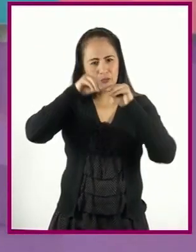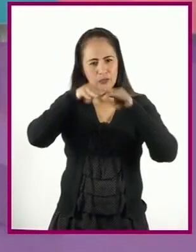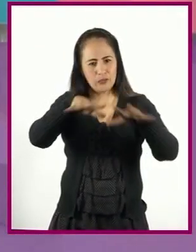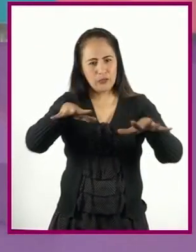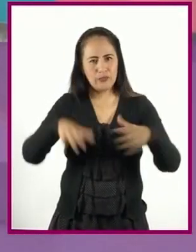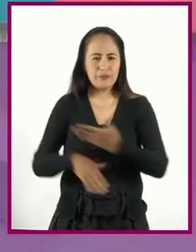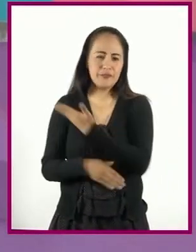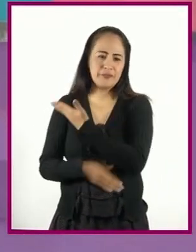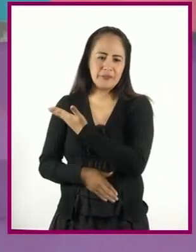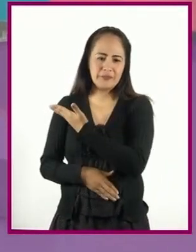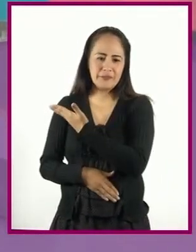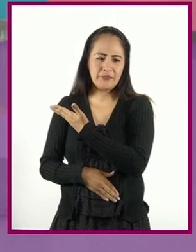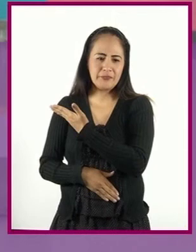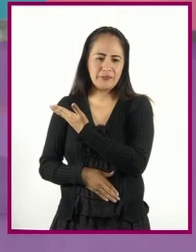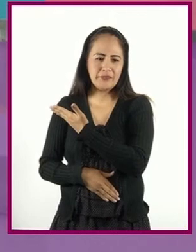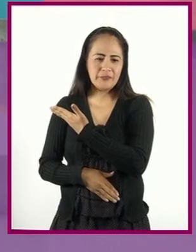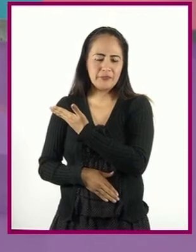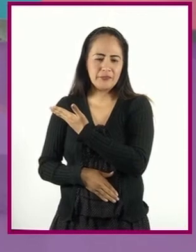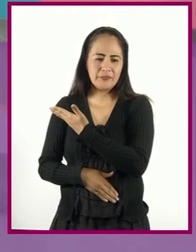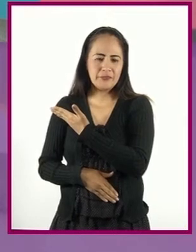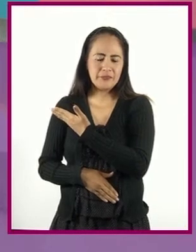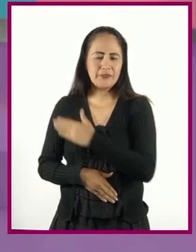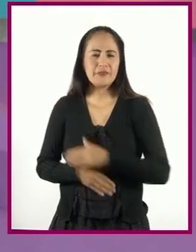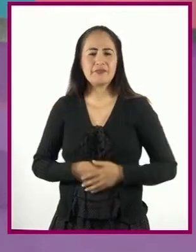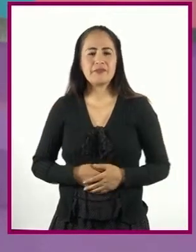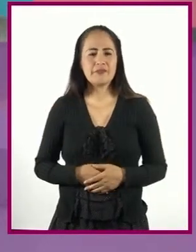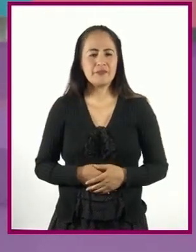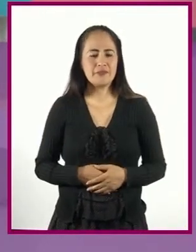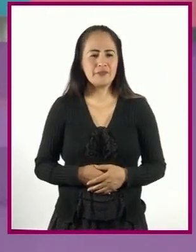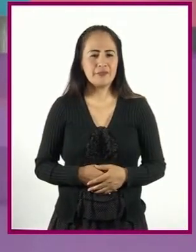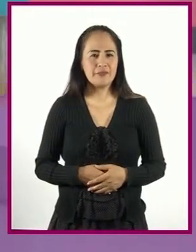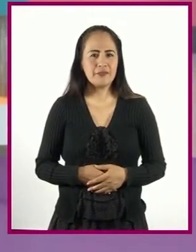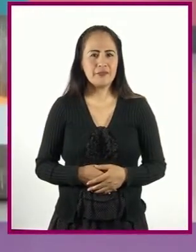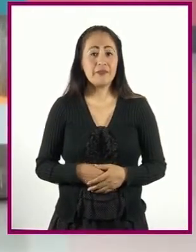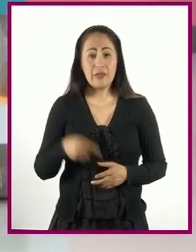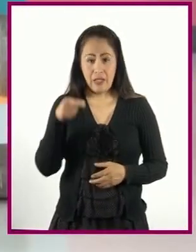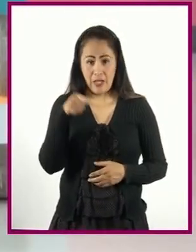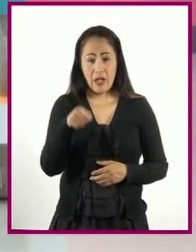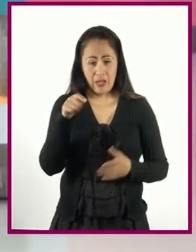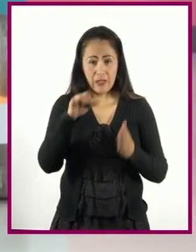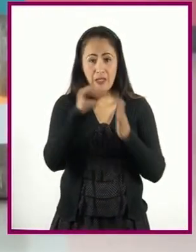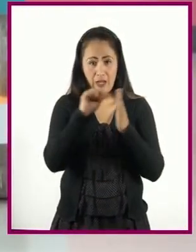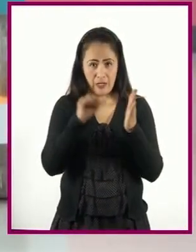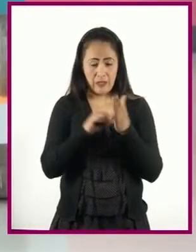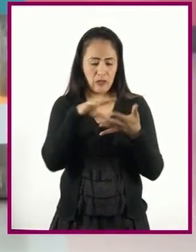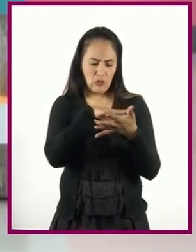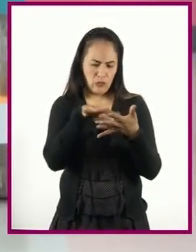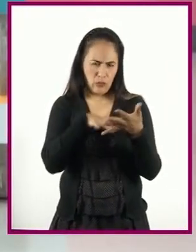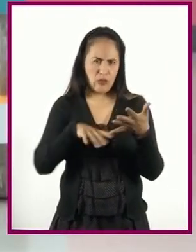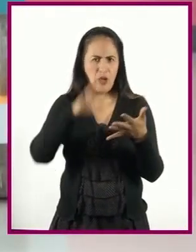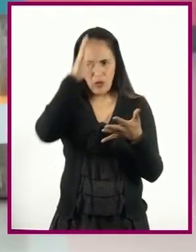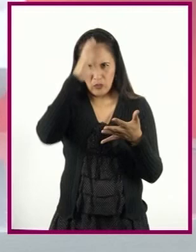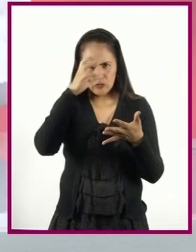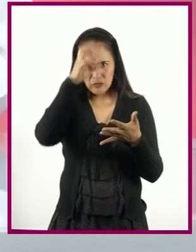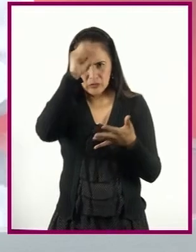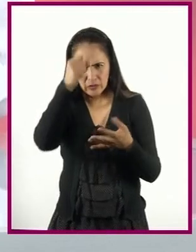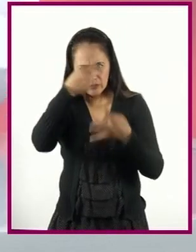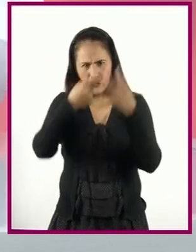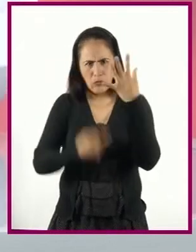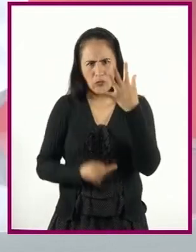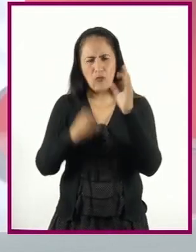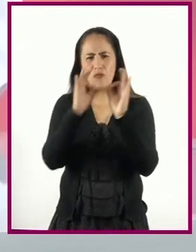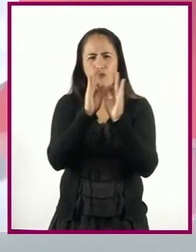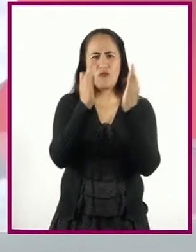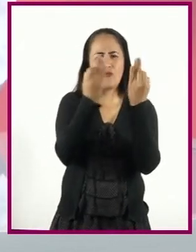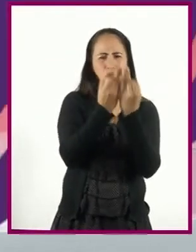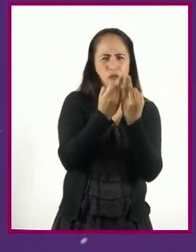modelos para la enseñanza de las ciencias, de José Antonio Chamizo. En él se presenta una definición y una tipología de los modelos